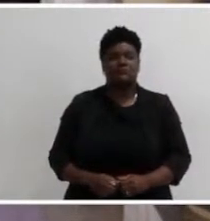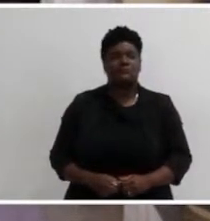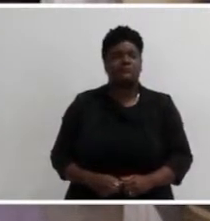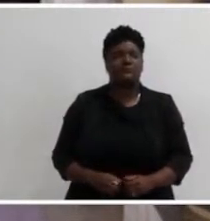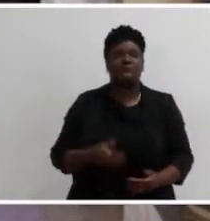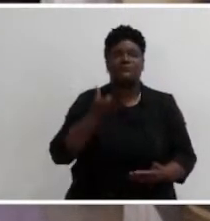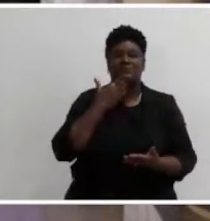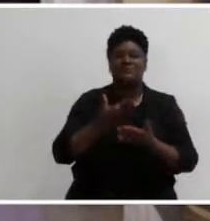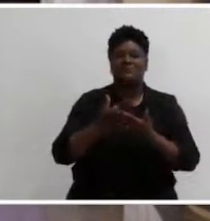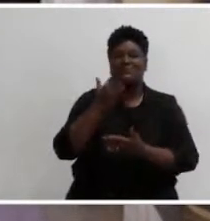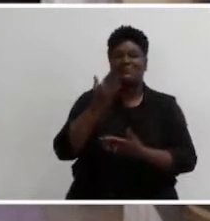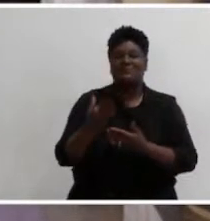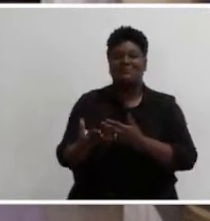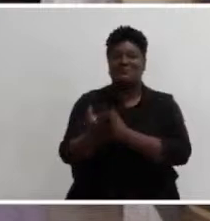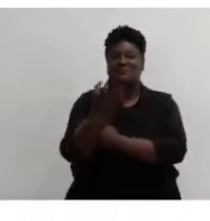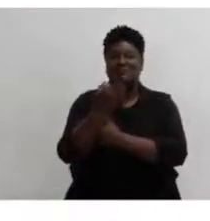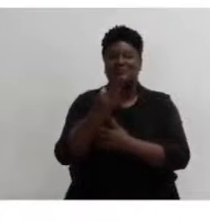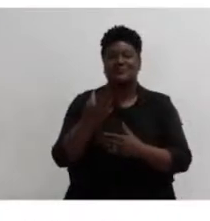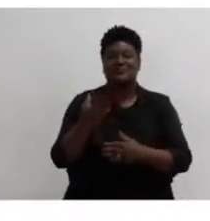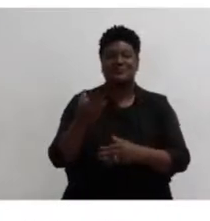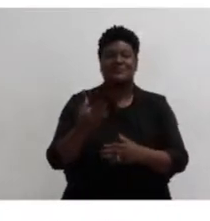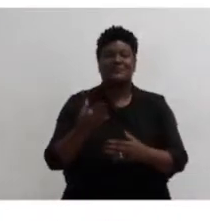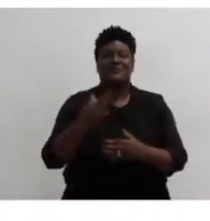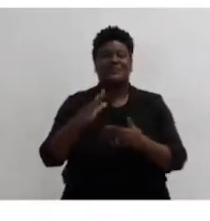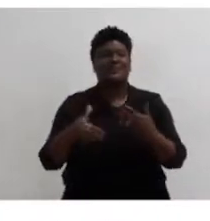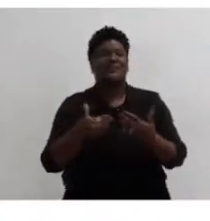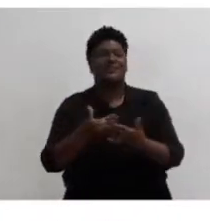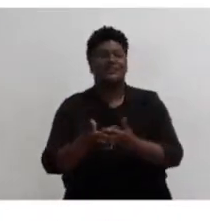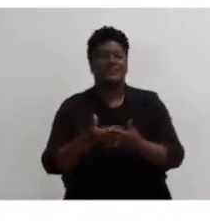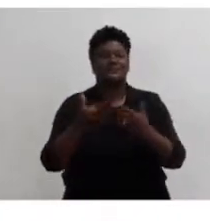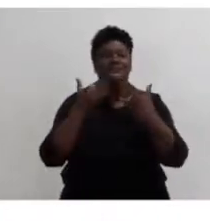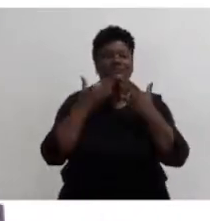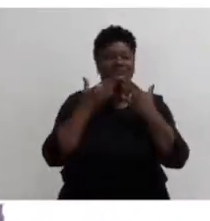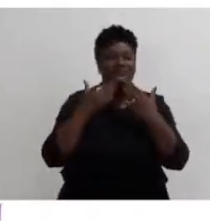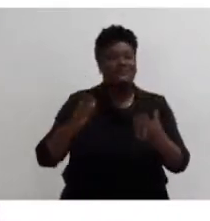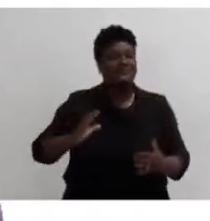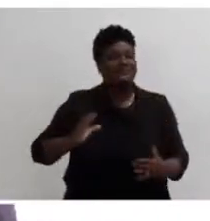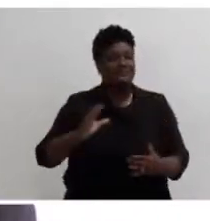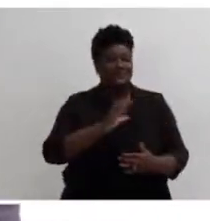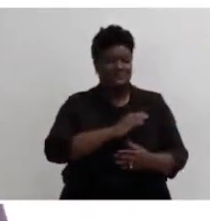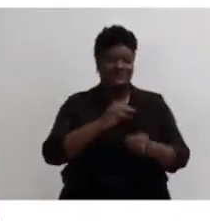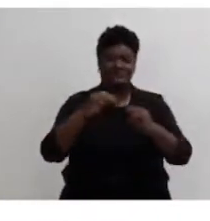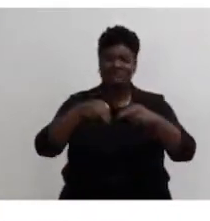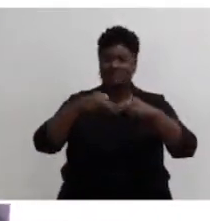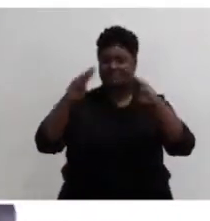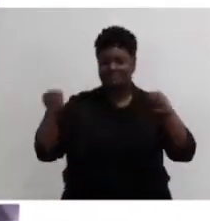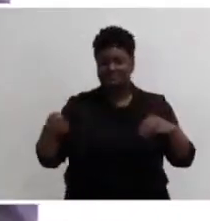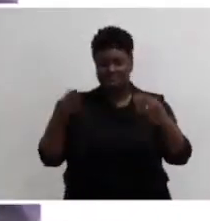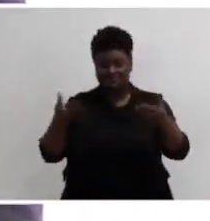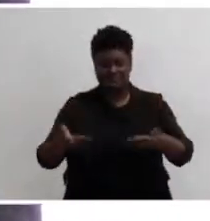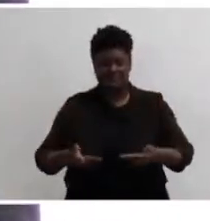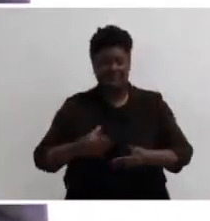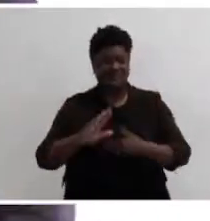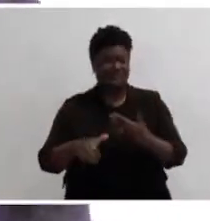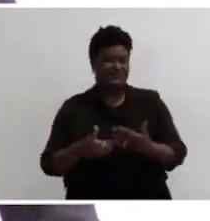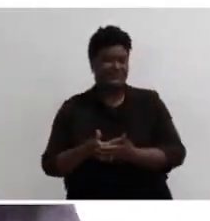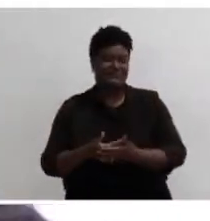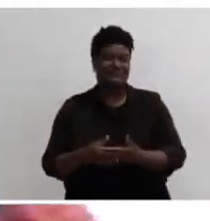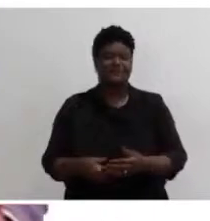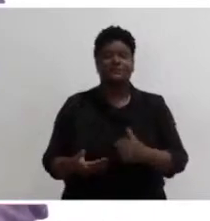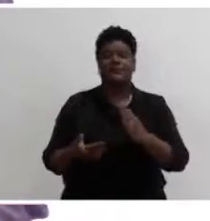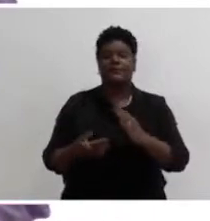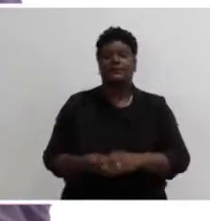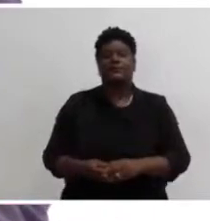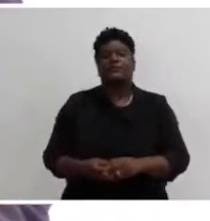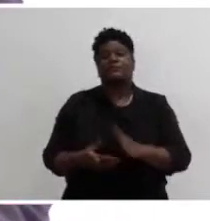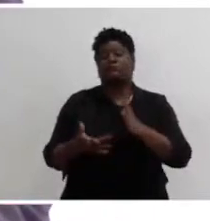Buenos días a todos. Gracias, viceministro, ministro, canciller, por la invitación aquí. Buenos días a todos. En